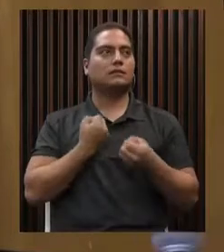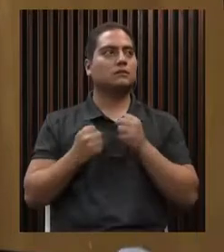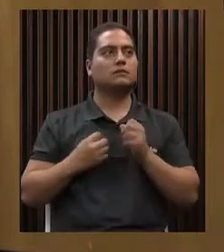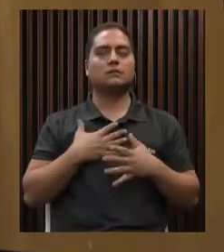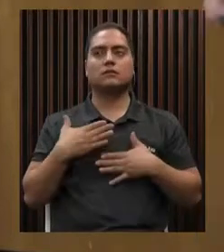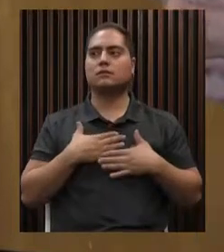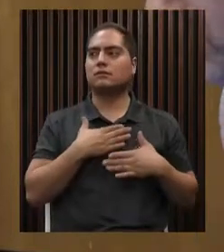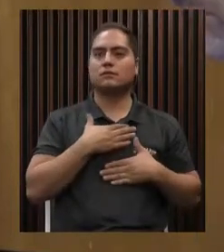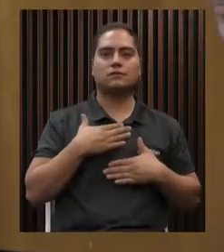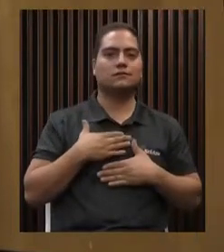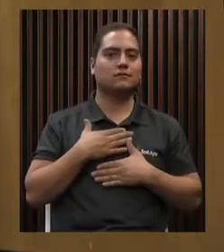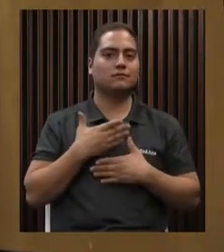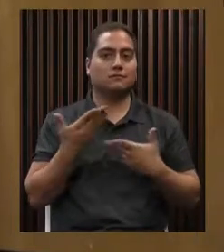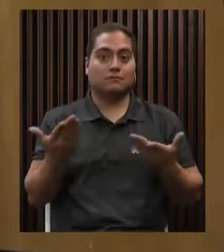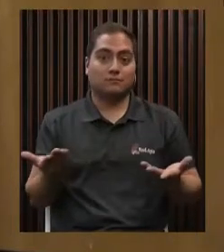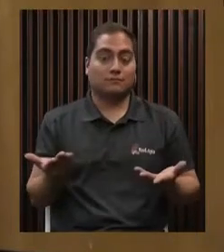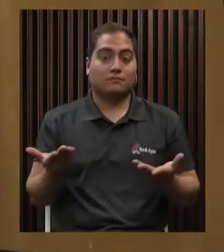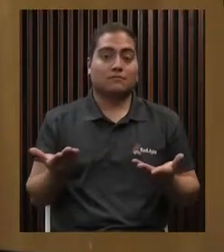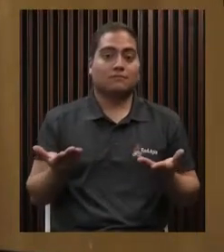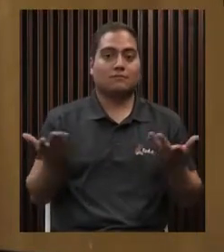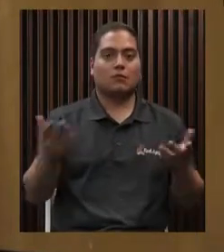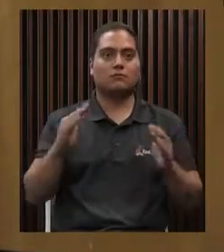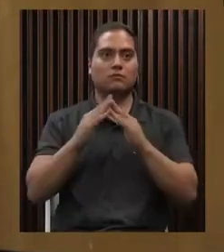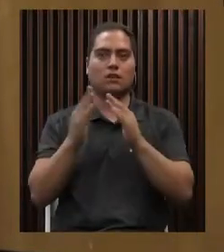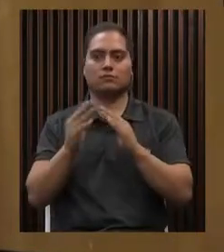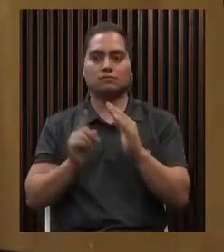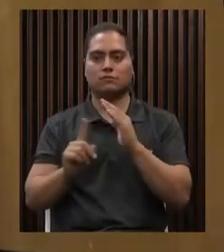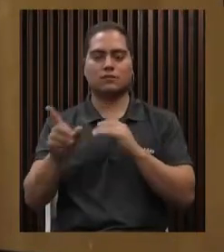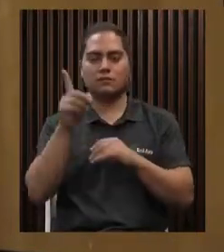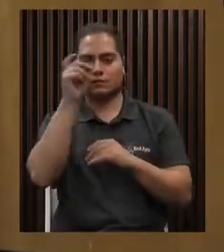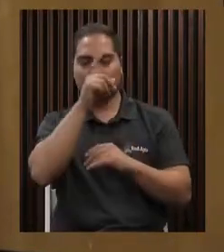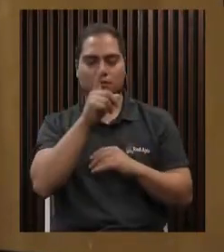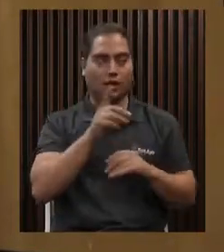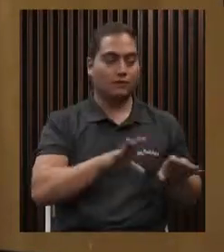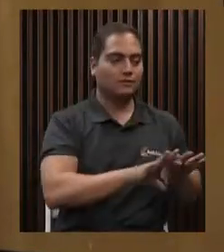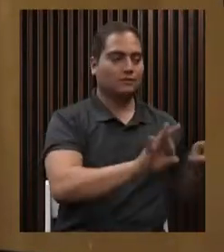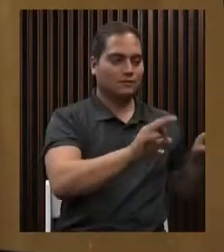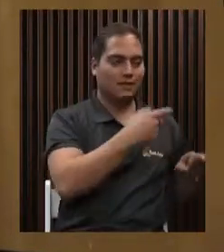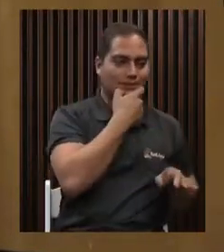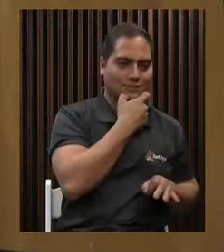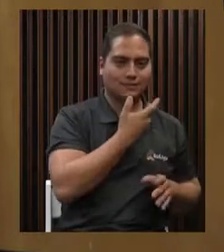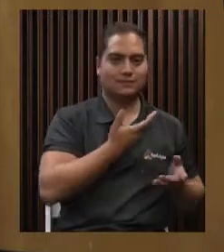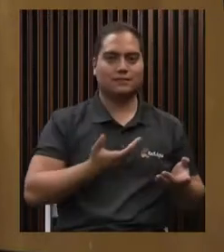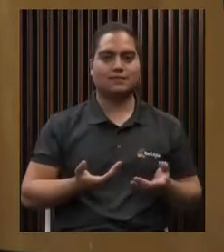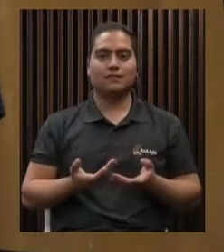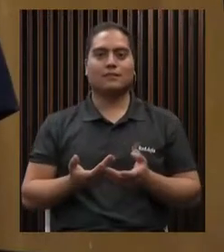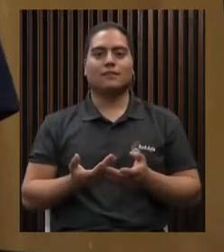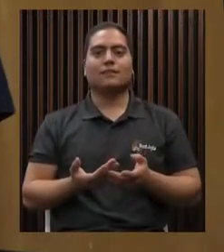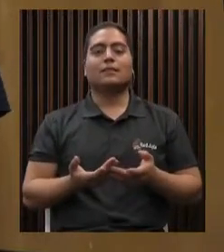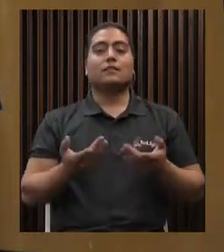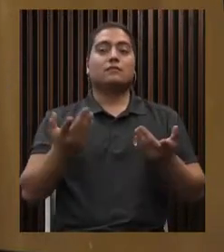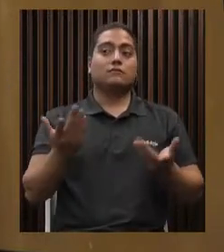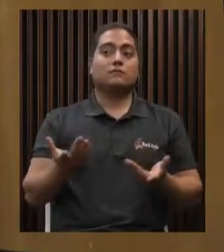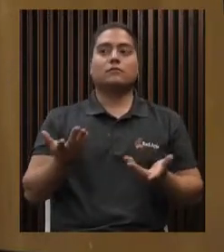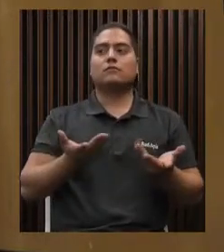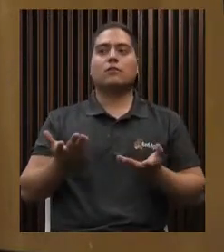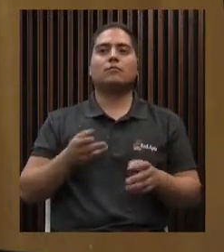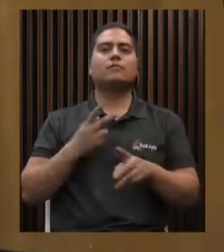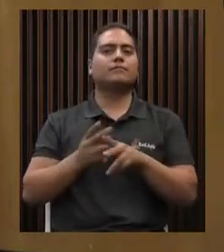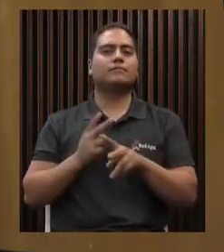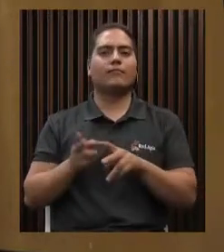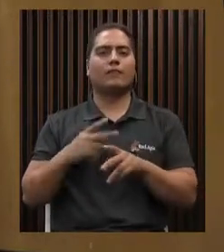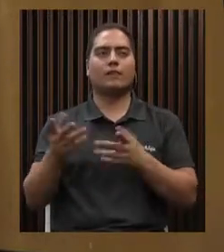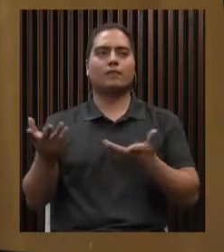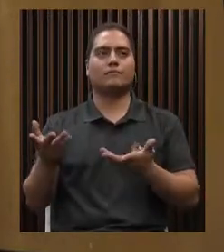mejor les cuesta salir de su hogar. Biscuit, sausage, salchicha. ¿Cómo generamos algún tipo de advertencia o creamos